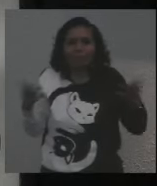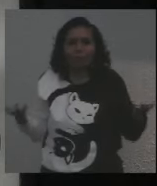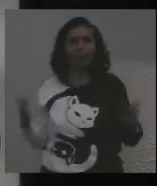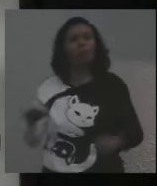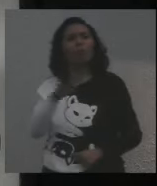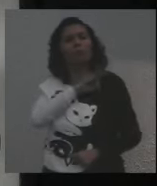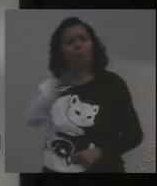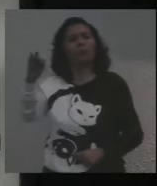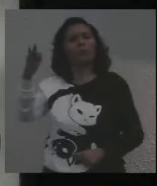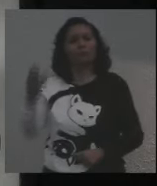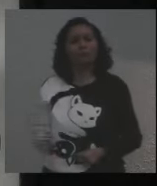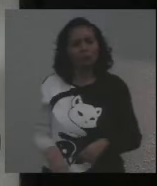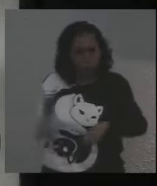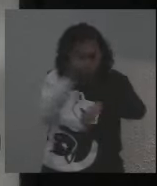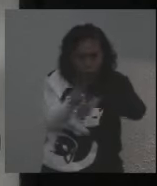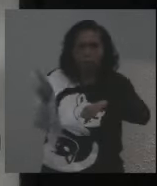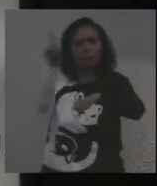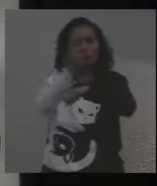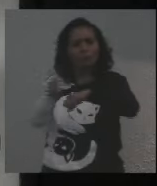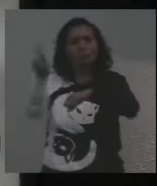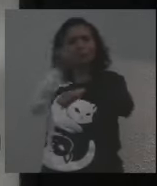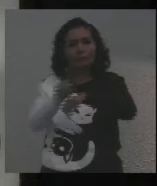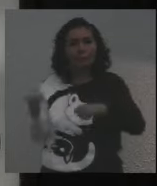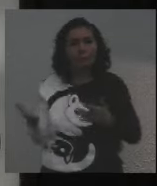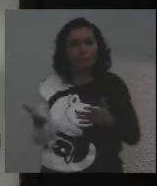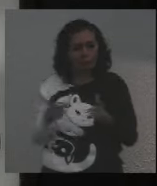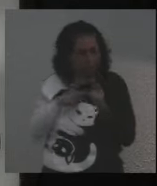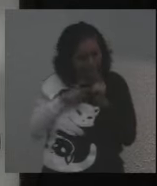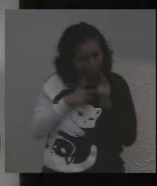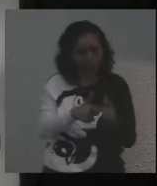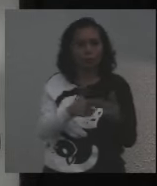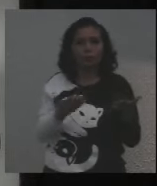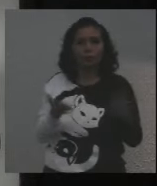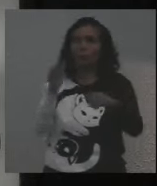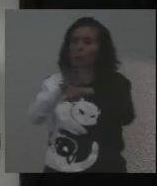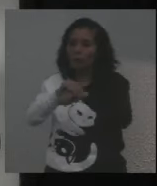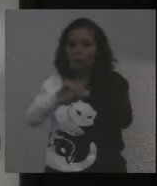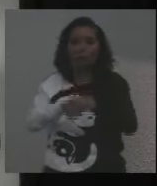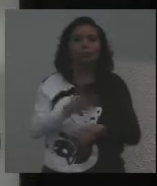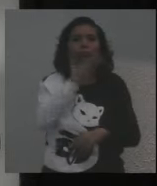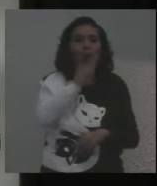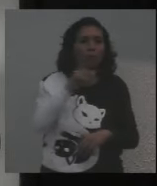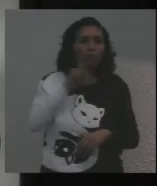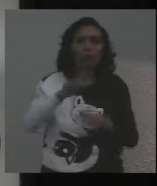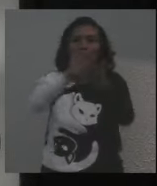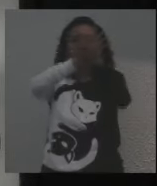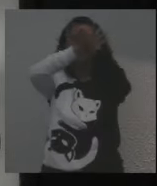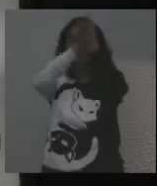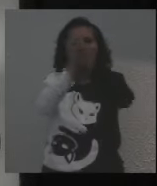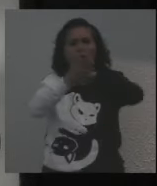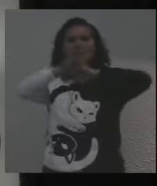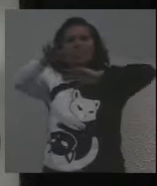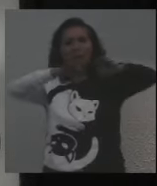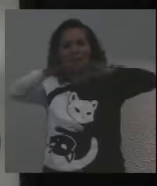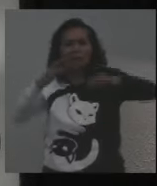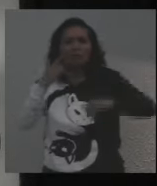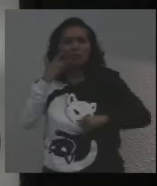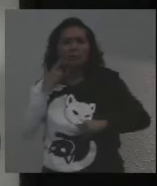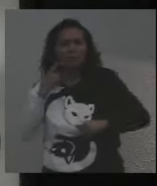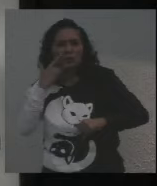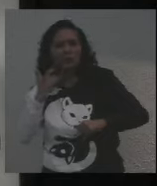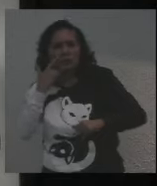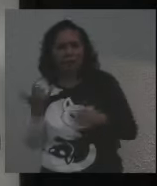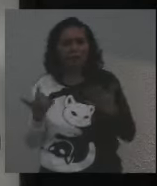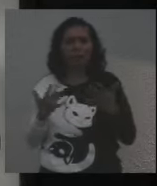consolidarlo Día tras día sigamos Amigas y amigos transformando trabajando con pasión